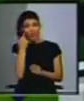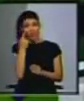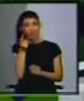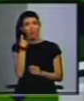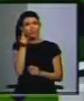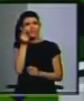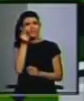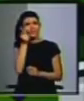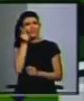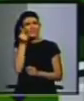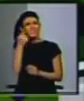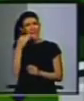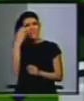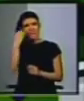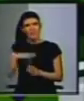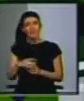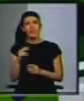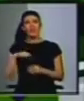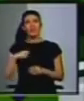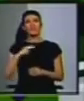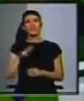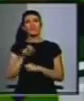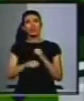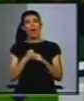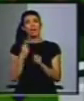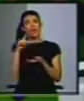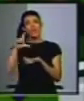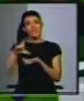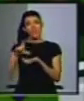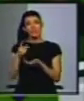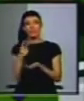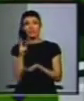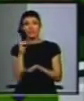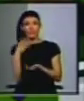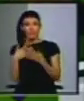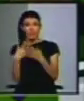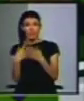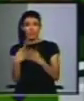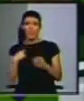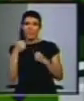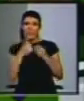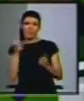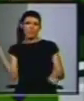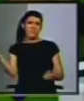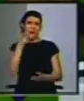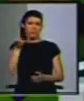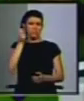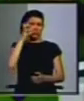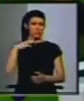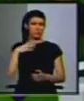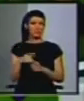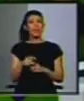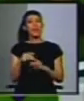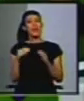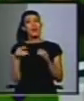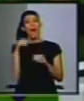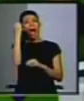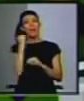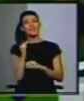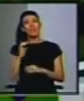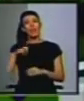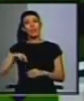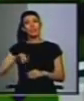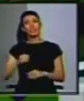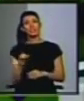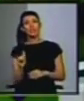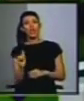está un joven de 18 años que fue golpeado con un vaso de vidrio en una pelea. Las cámaras de seguridad del casino Enjoy de Coquimbo